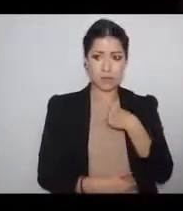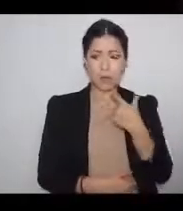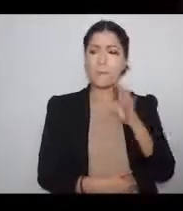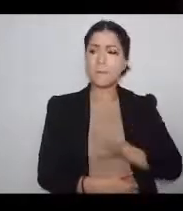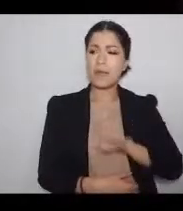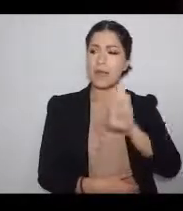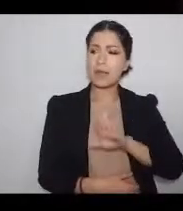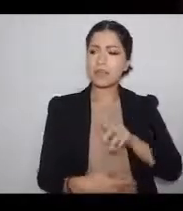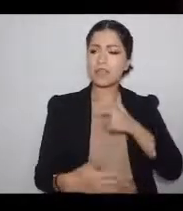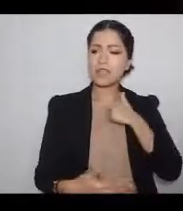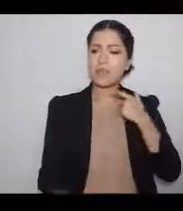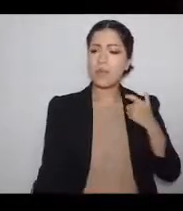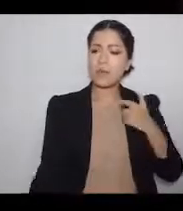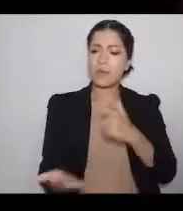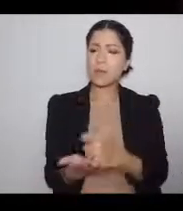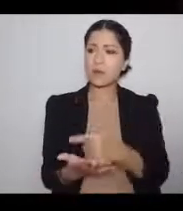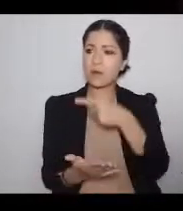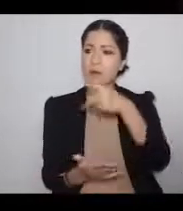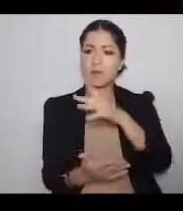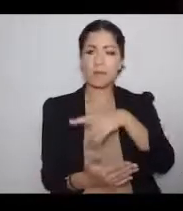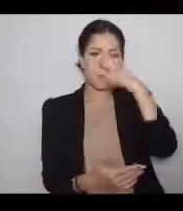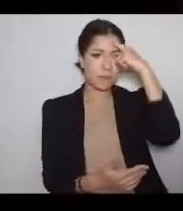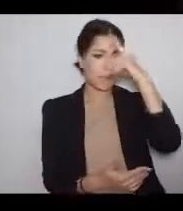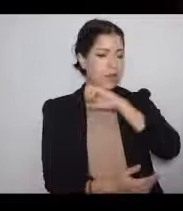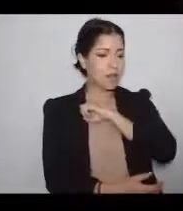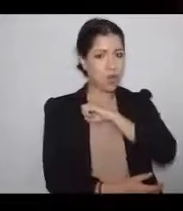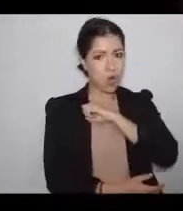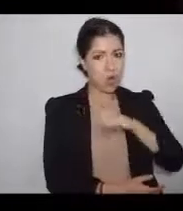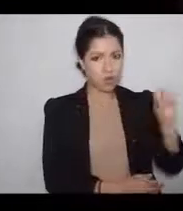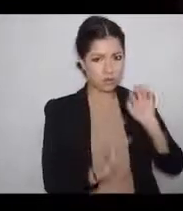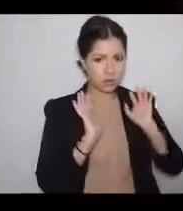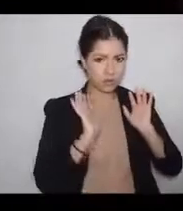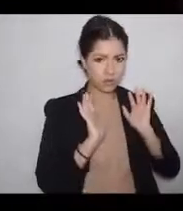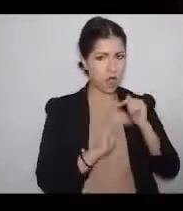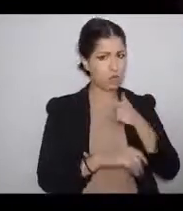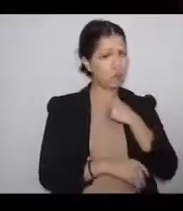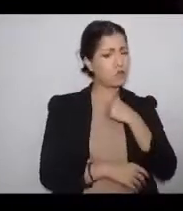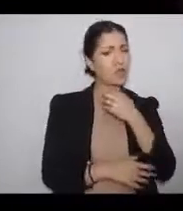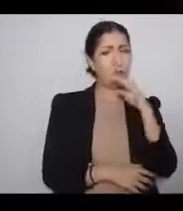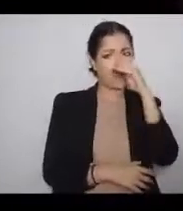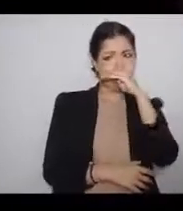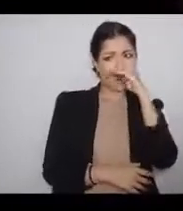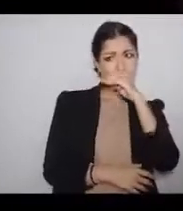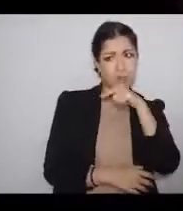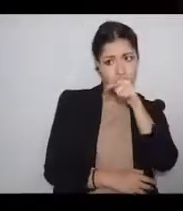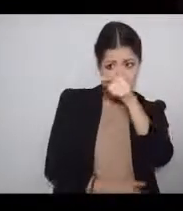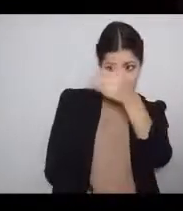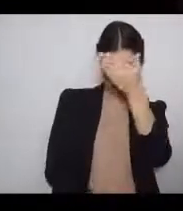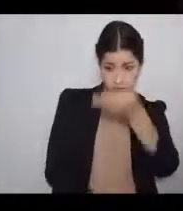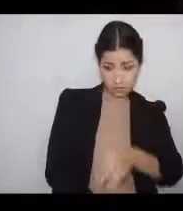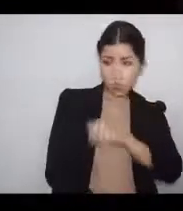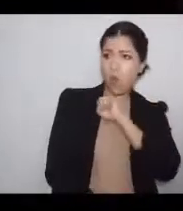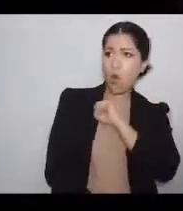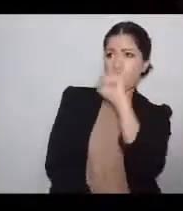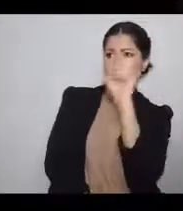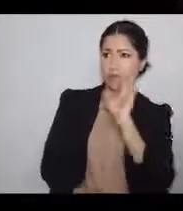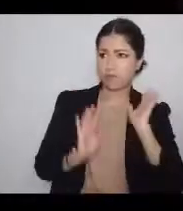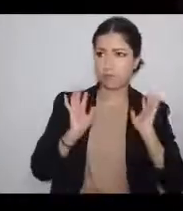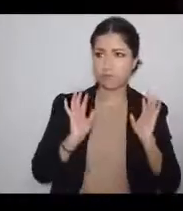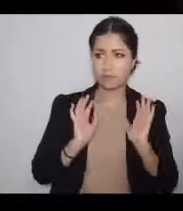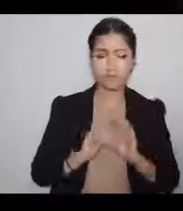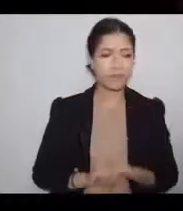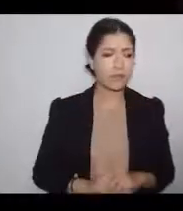odien. Yo te podría odiar gratis. No sé, bebí demasiado.